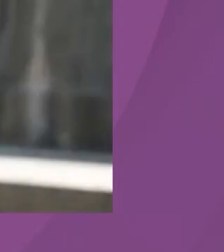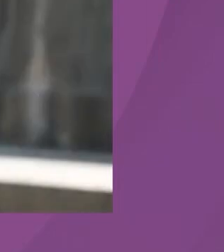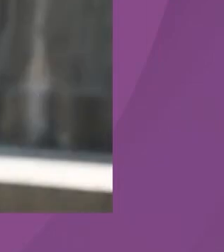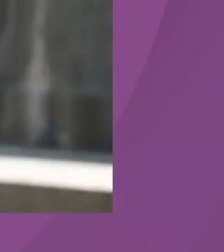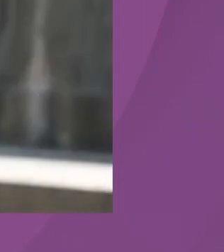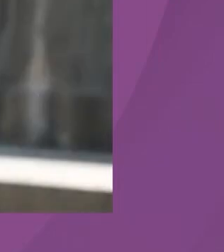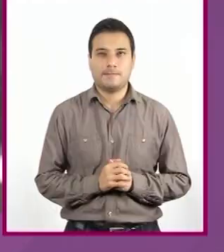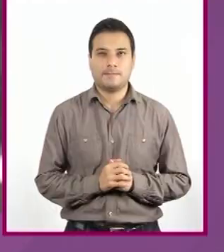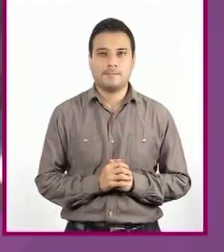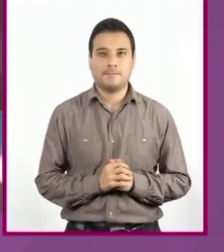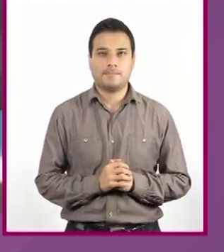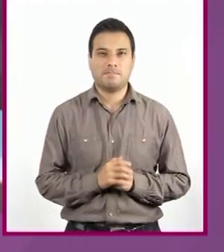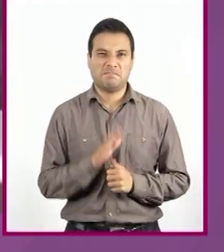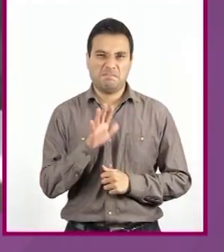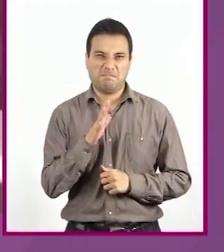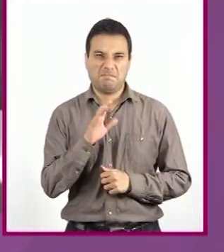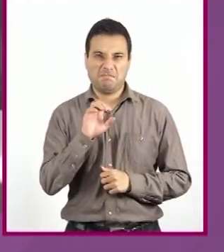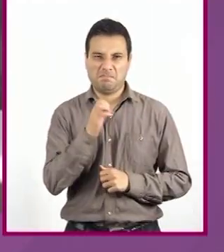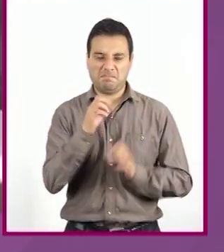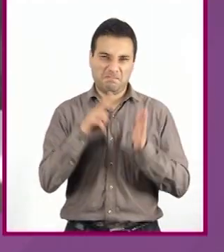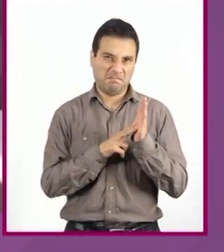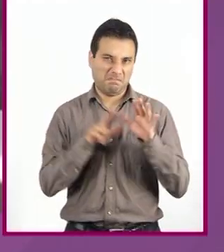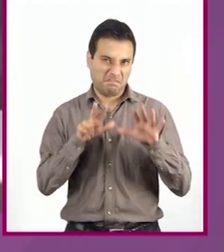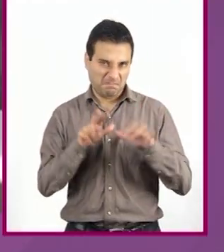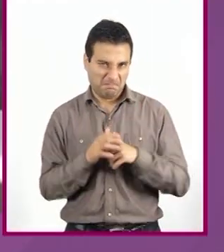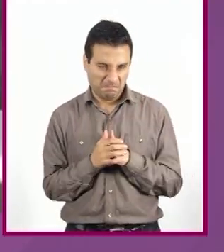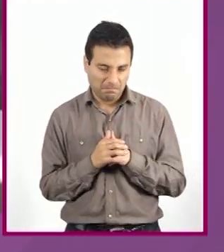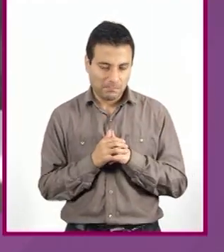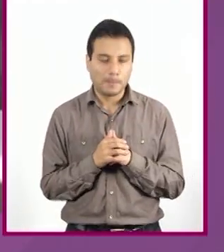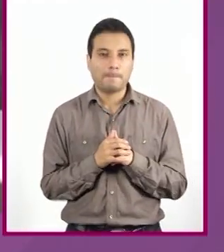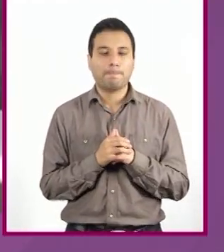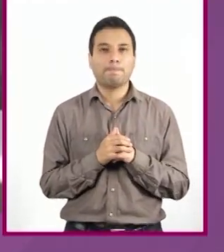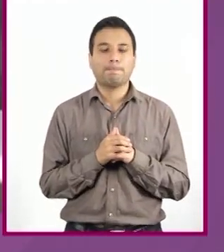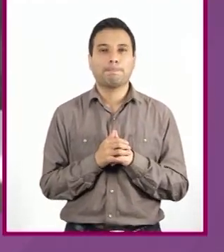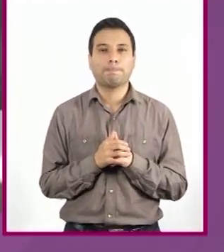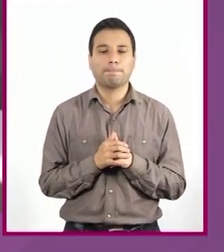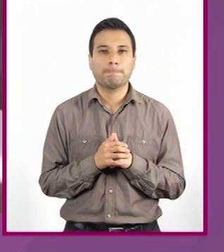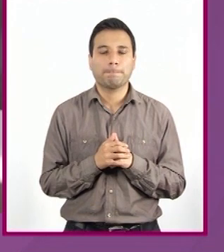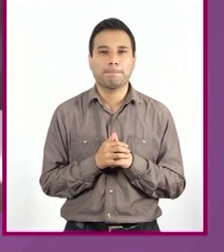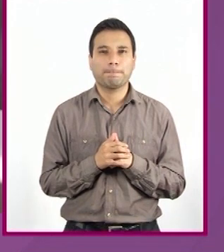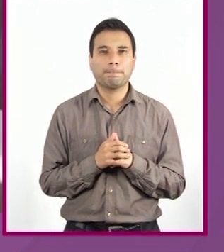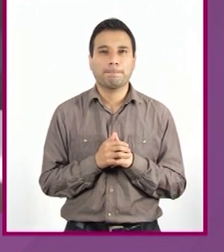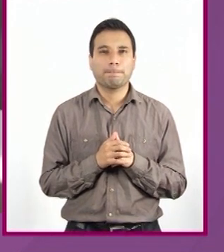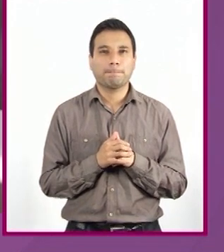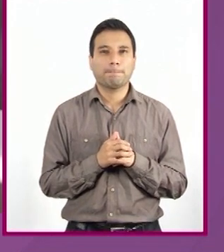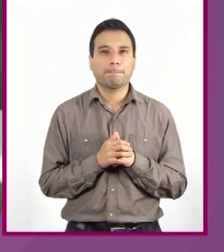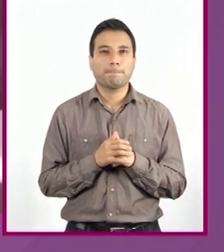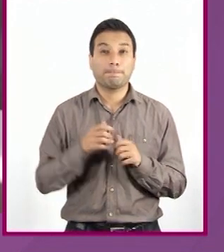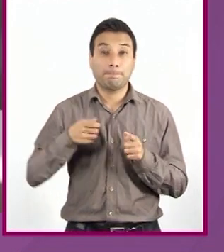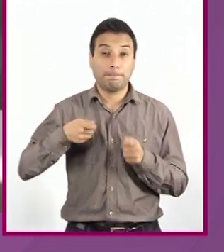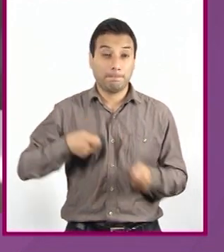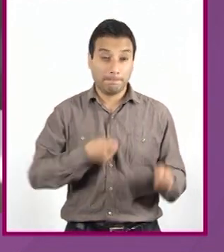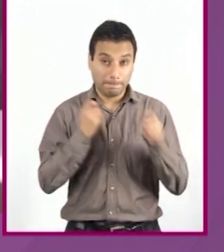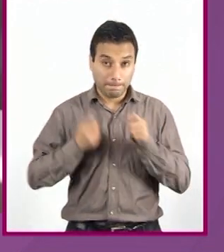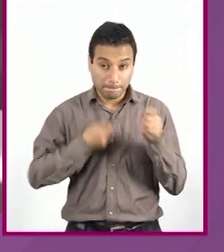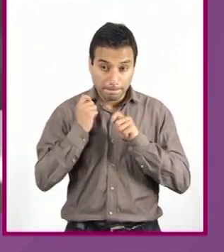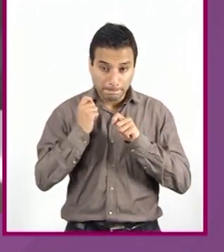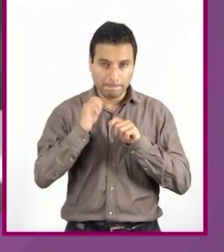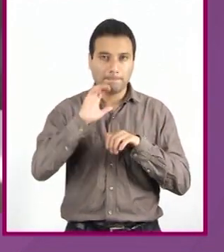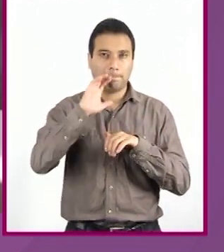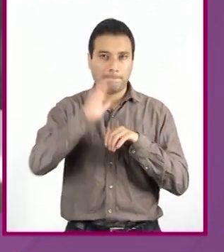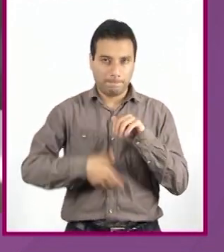A mediados de enero de este año, del 2018, concluyó la etapa de excavación y ahorita